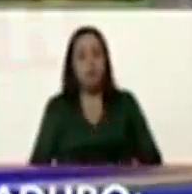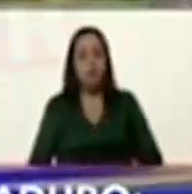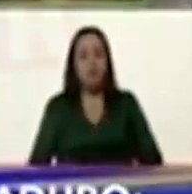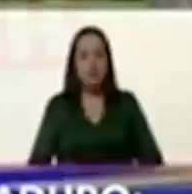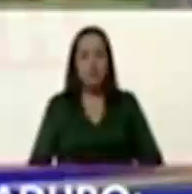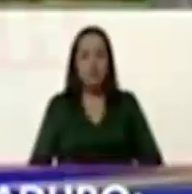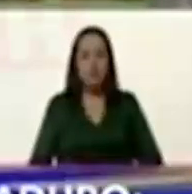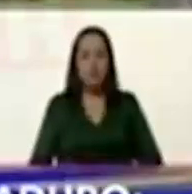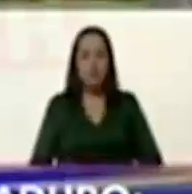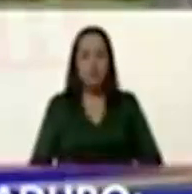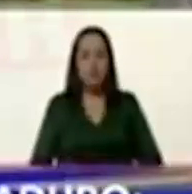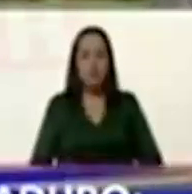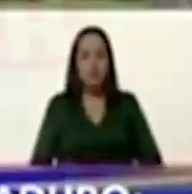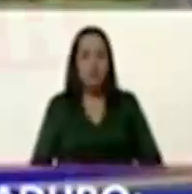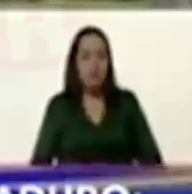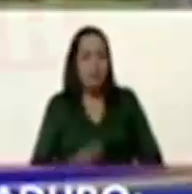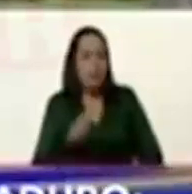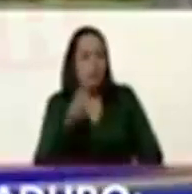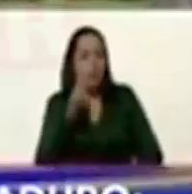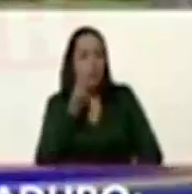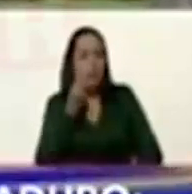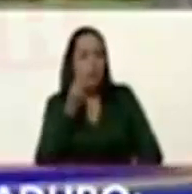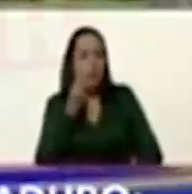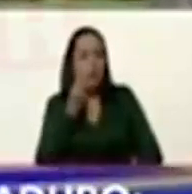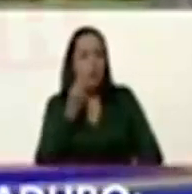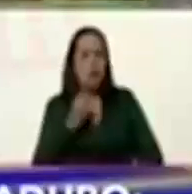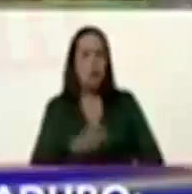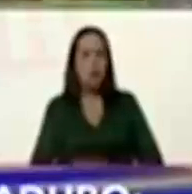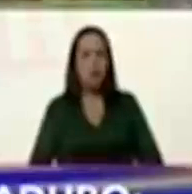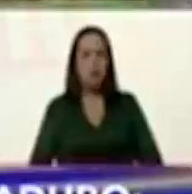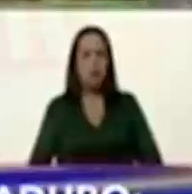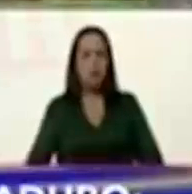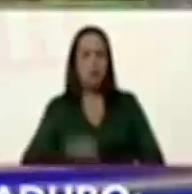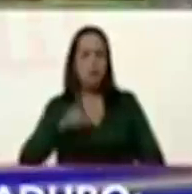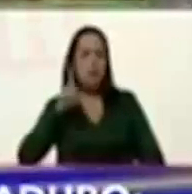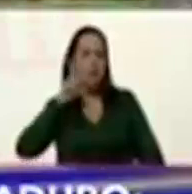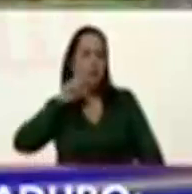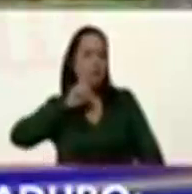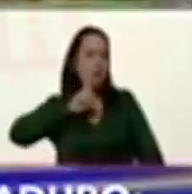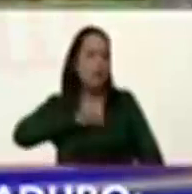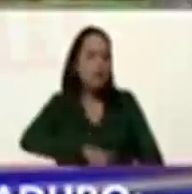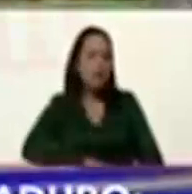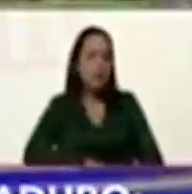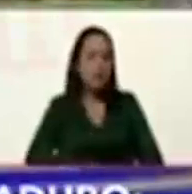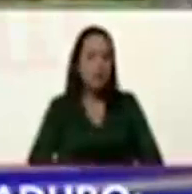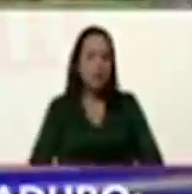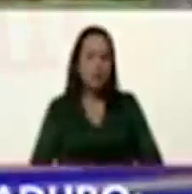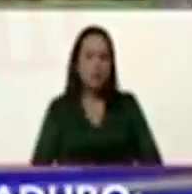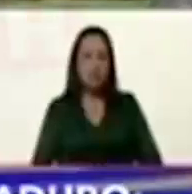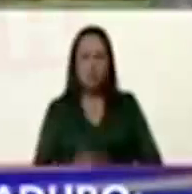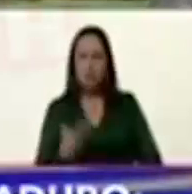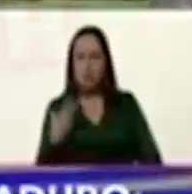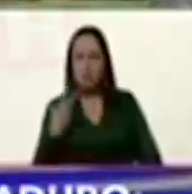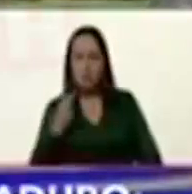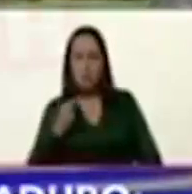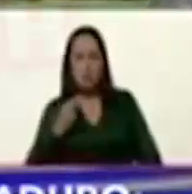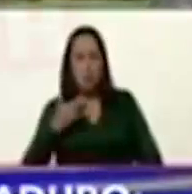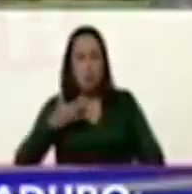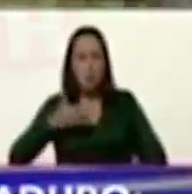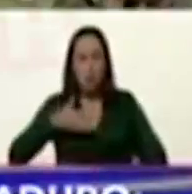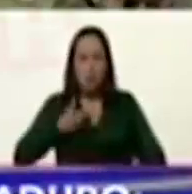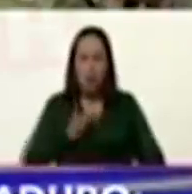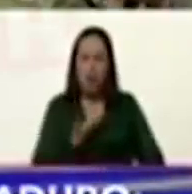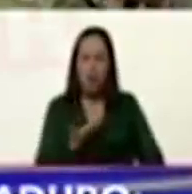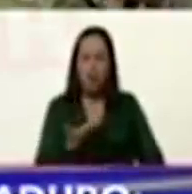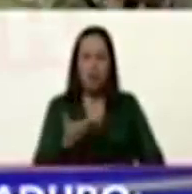por transgredir? Bueno, Guaidó ocupa un tiempo en la agenda del hombre de Miraflores y cada vez trasciende más detalles de la jaqueca que